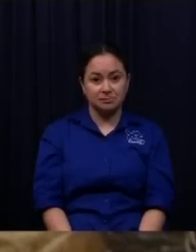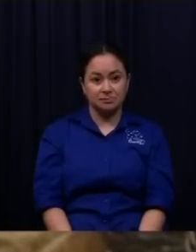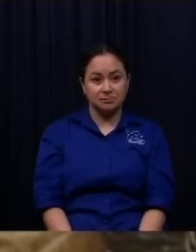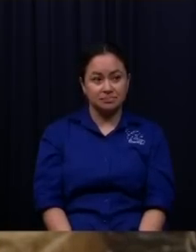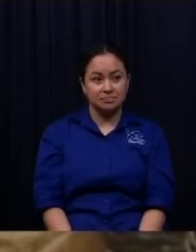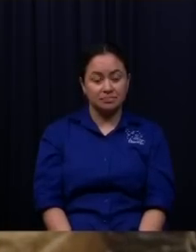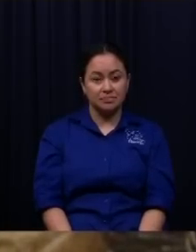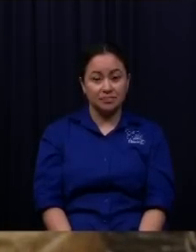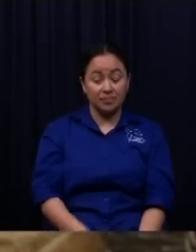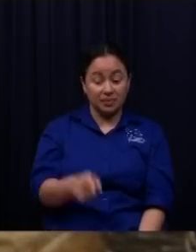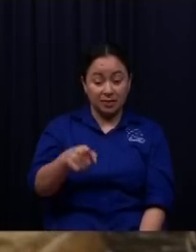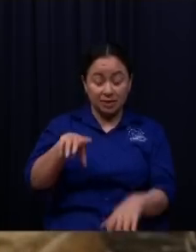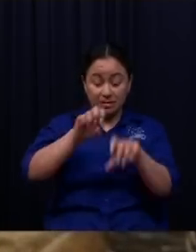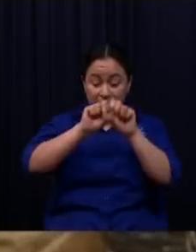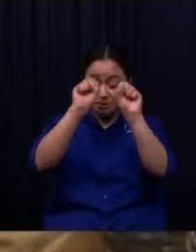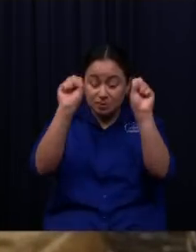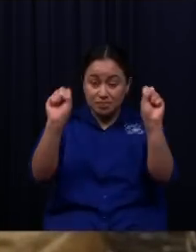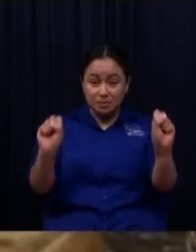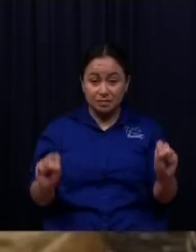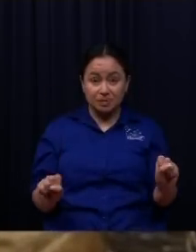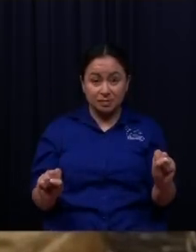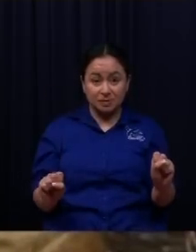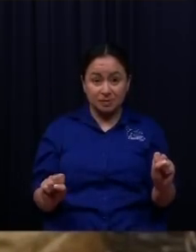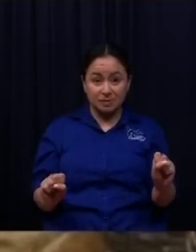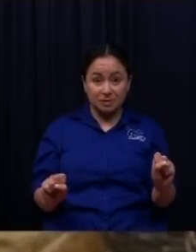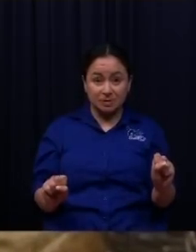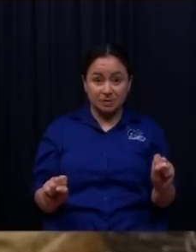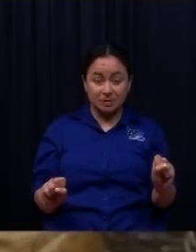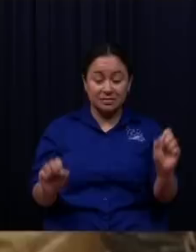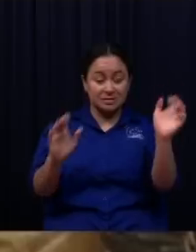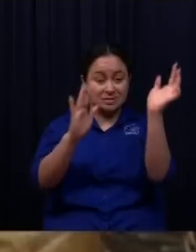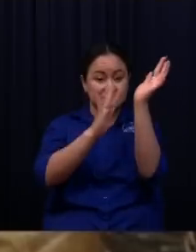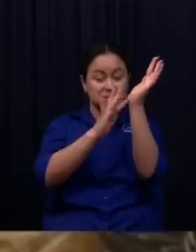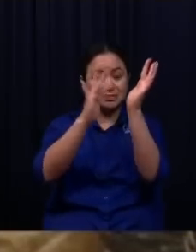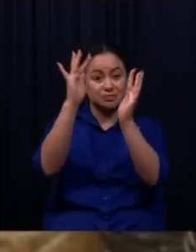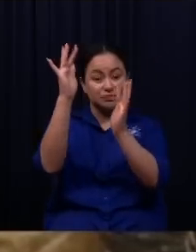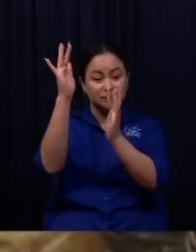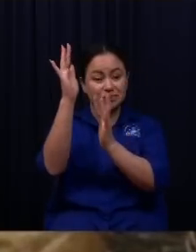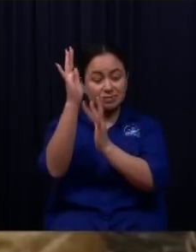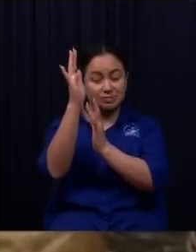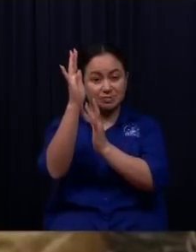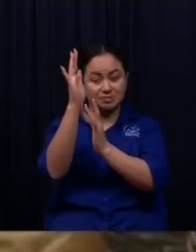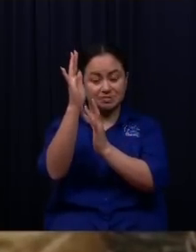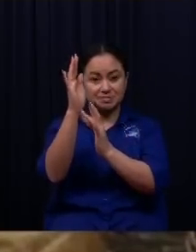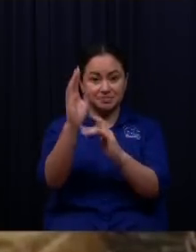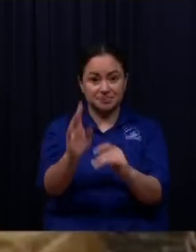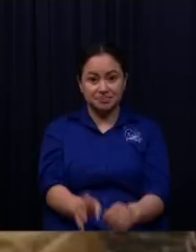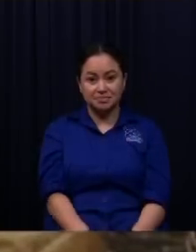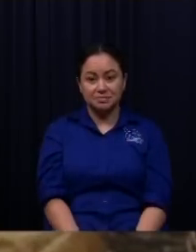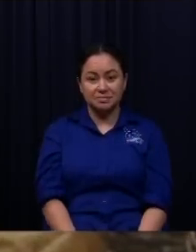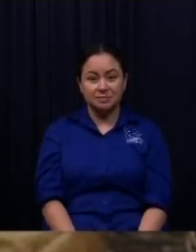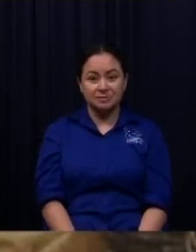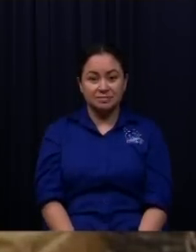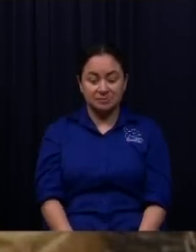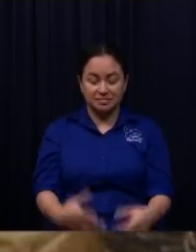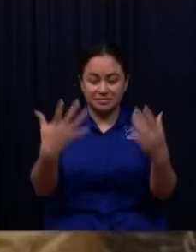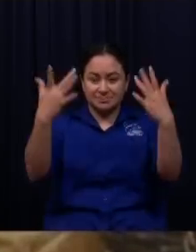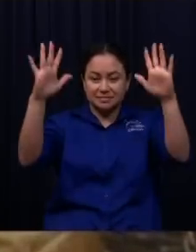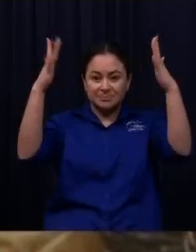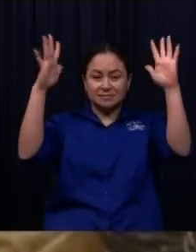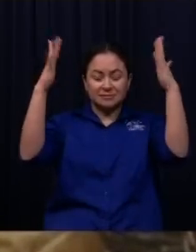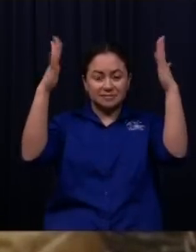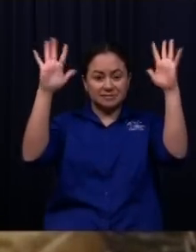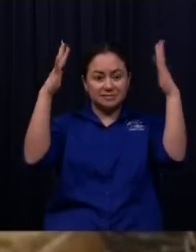Ese sumo sacerdote es Jesús. Bueno, ok, pero ahora miremos otra cosa. Denle otro aplauso y vamos a